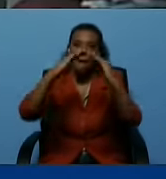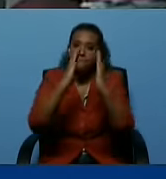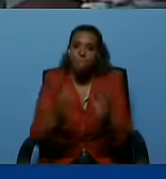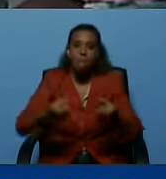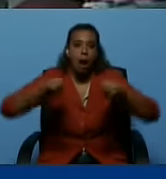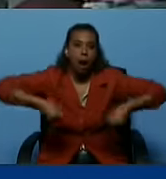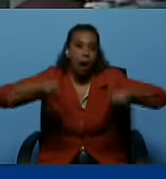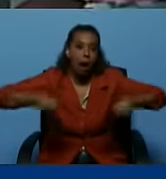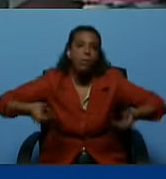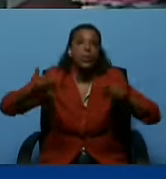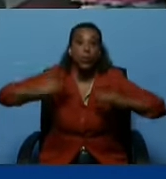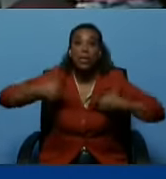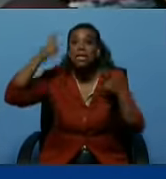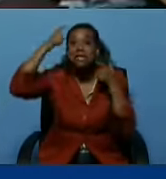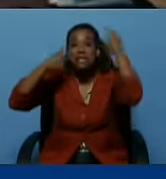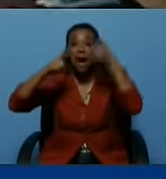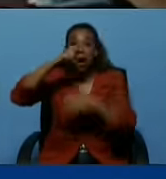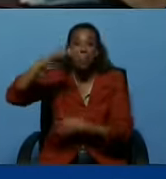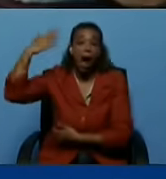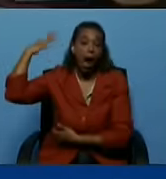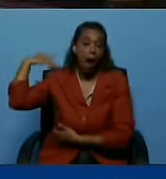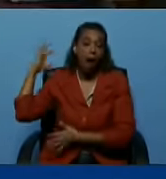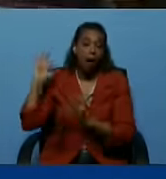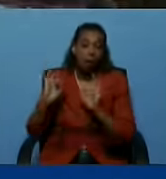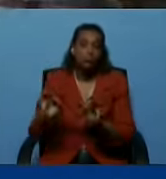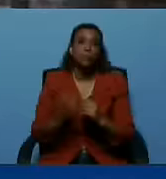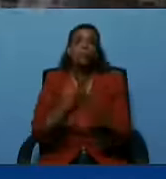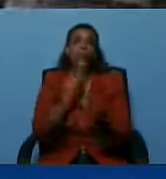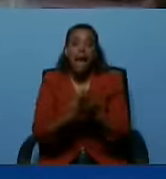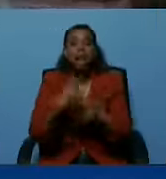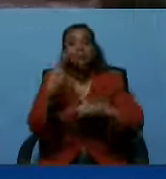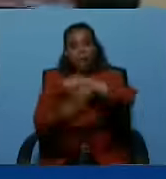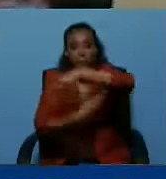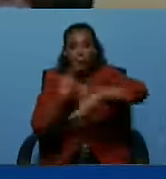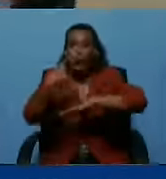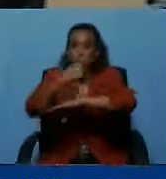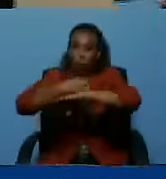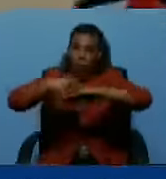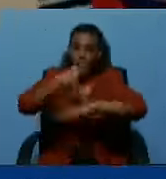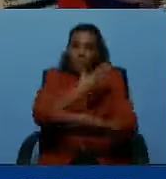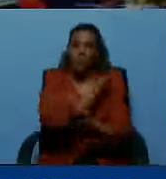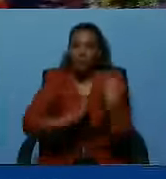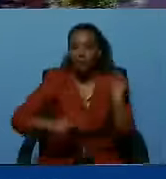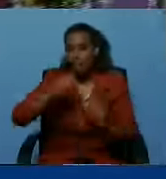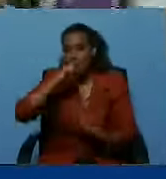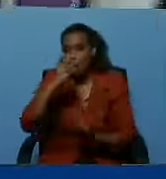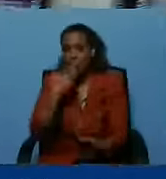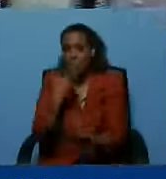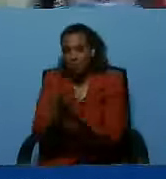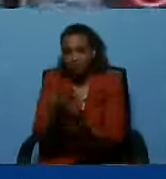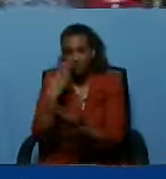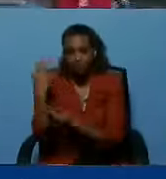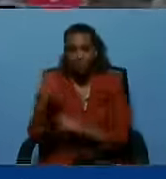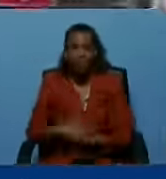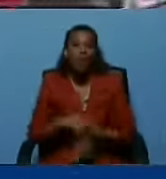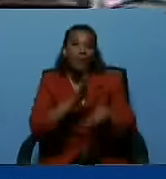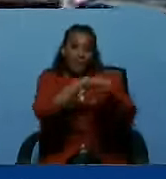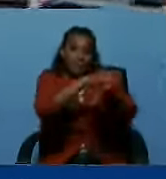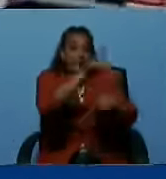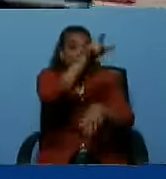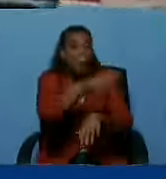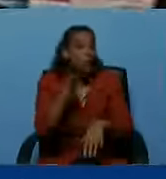espacio que nos dio nuestro comandante Hugo Rafael Chávez Frías y gracias a la revolución, mi presidente Maduro. Así es, Miguelina,